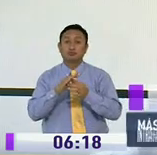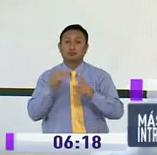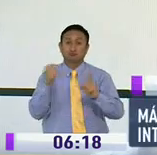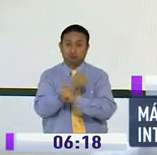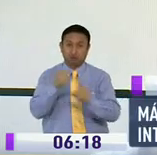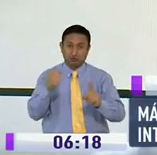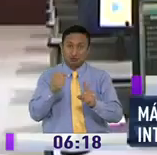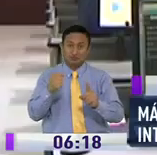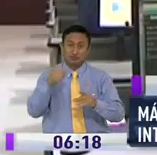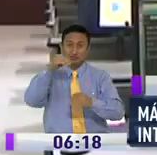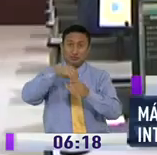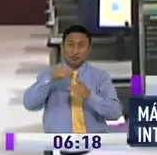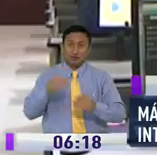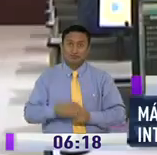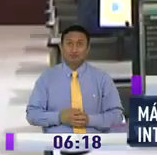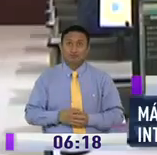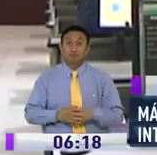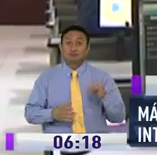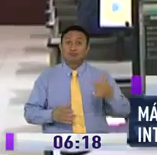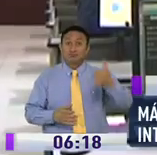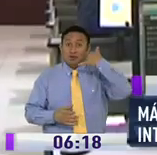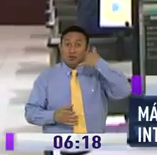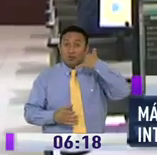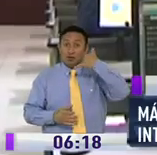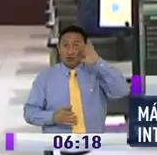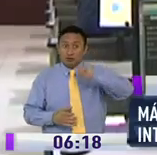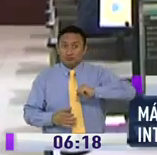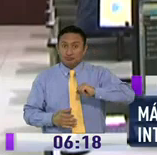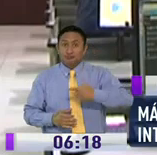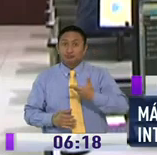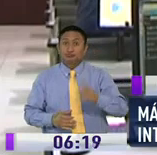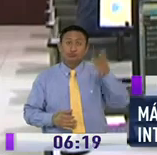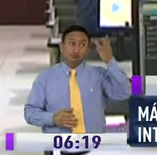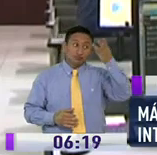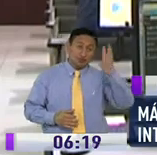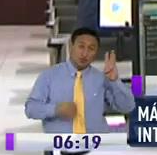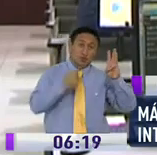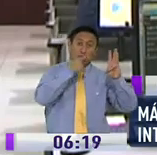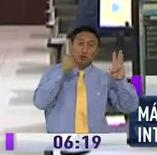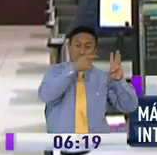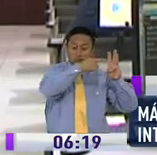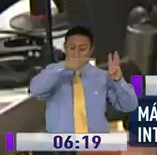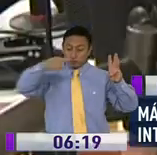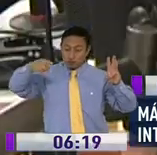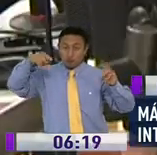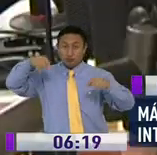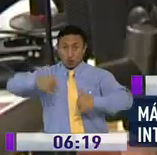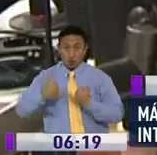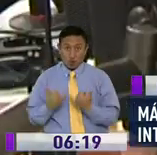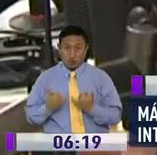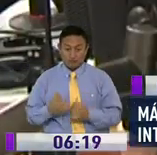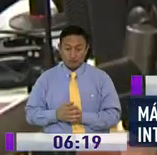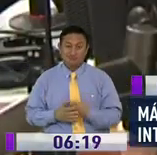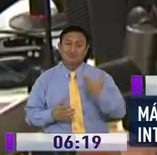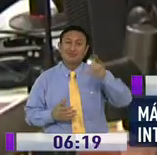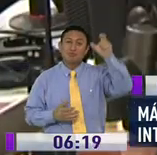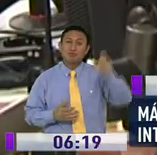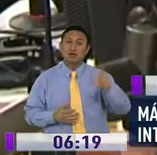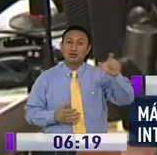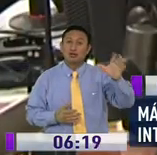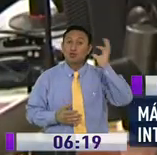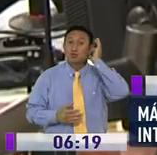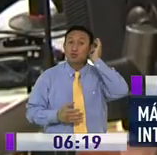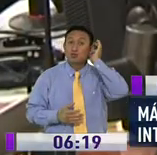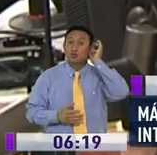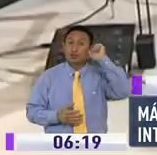violencia intrafamiliar. Las llamadas registradas comprenden desde el 16 de marzo hasta la fecha. La mayoría de las víctimas son